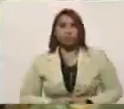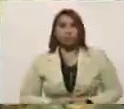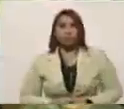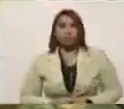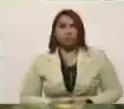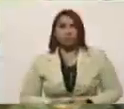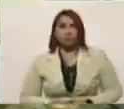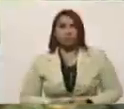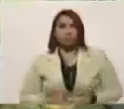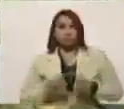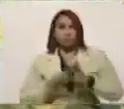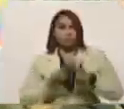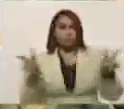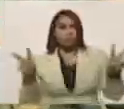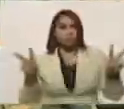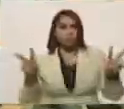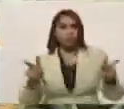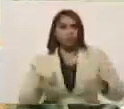Paz